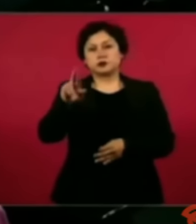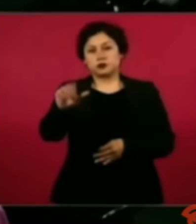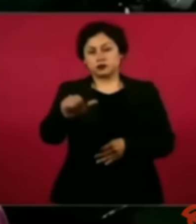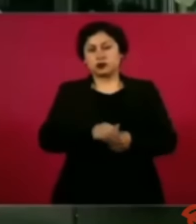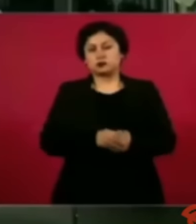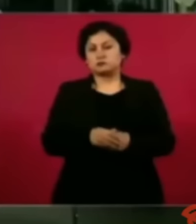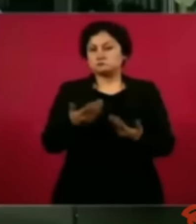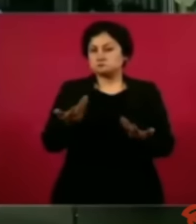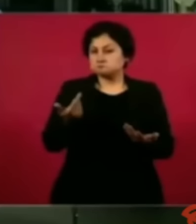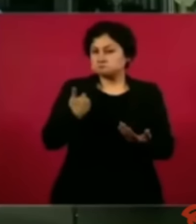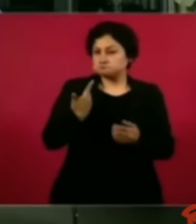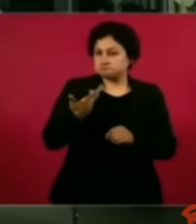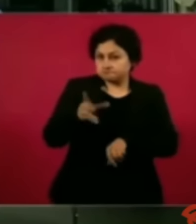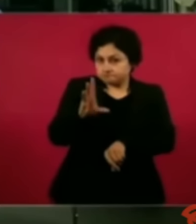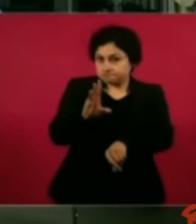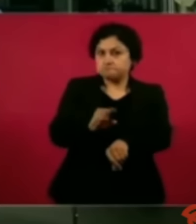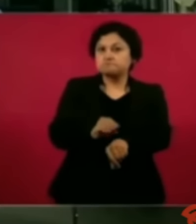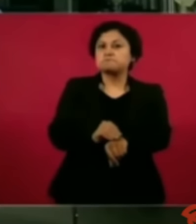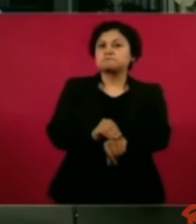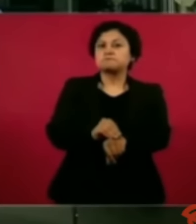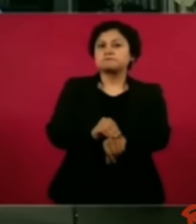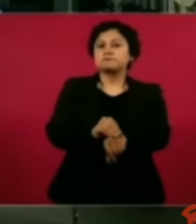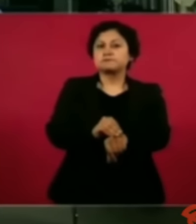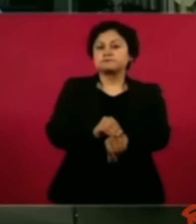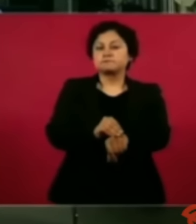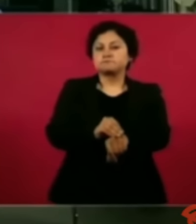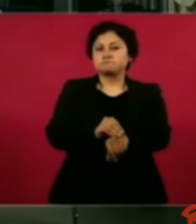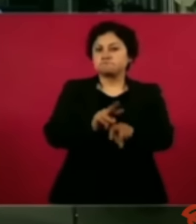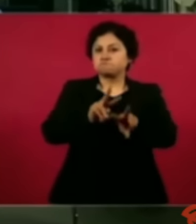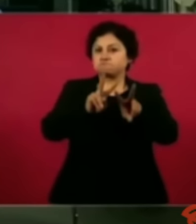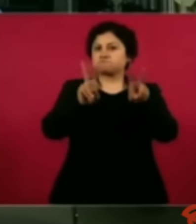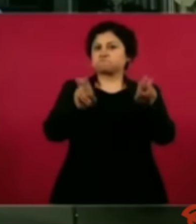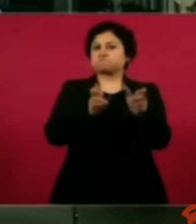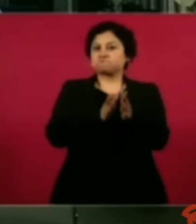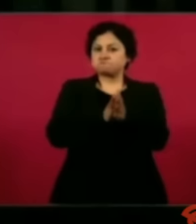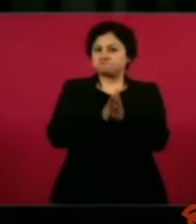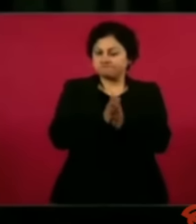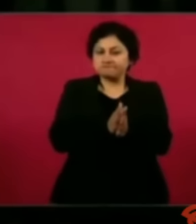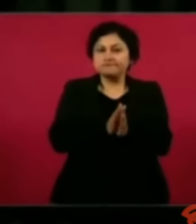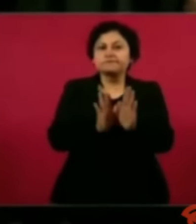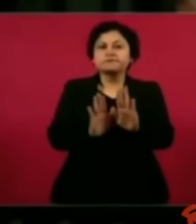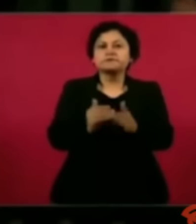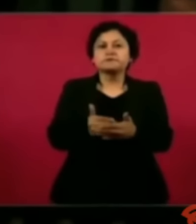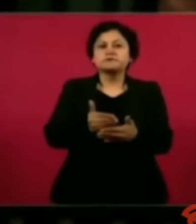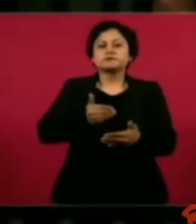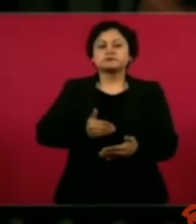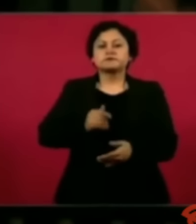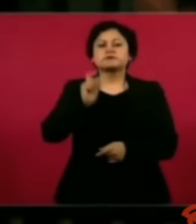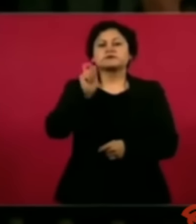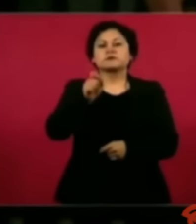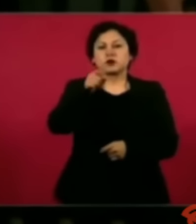entrarle a lo sabroso, una actualización de una instrucción que usted dio aquí.